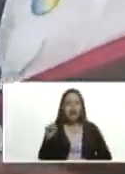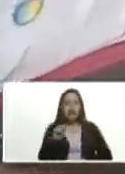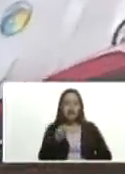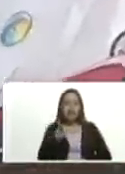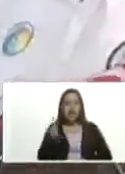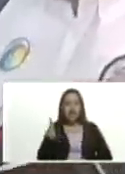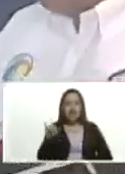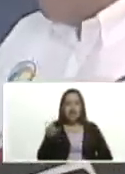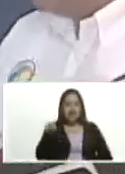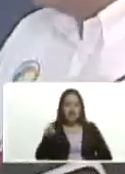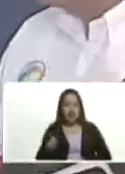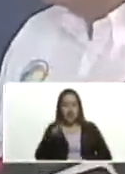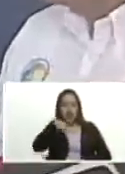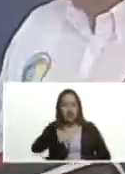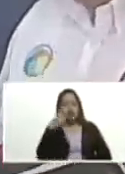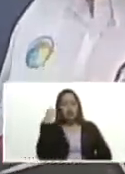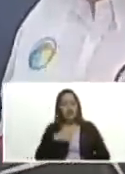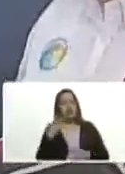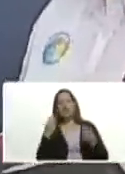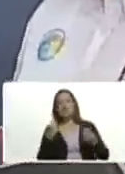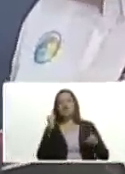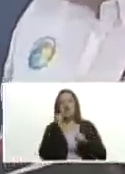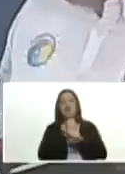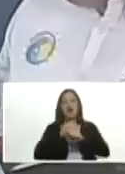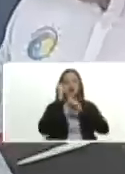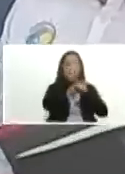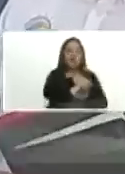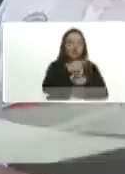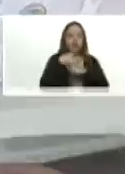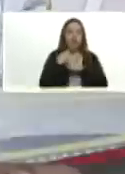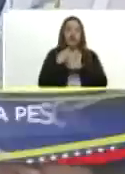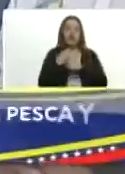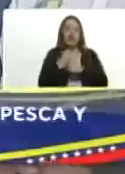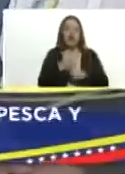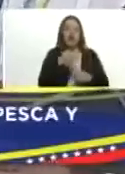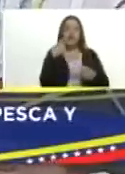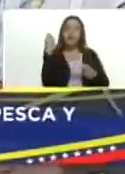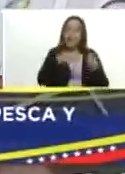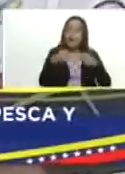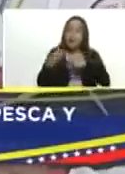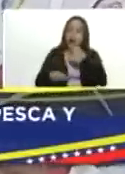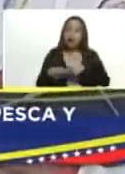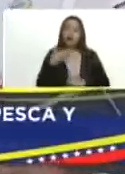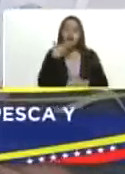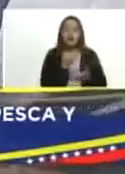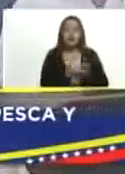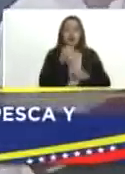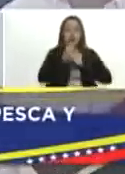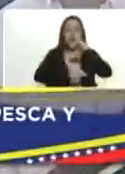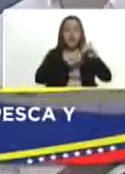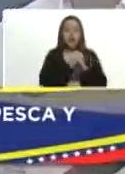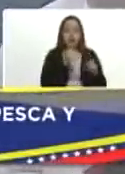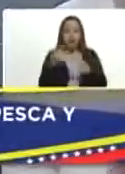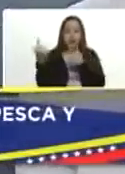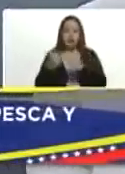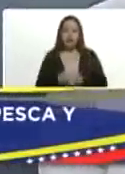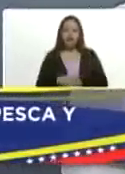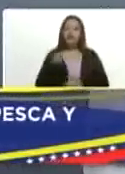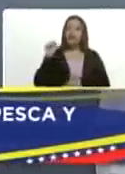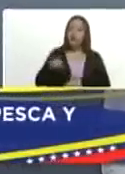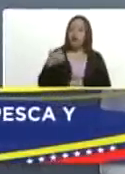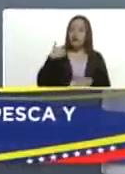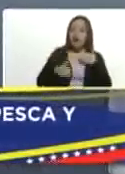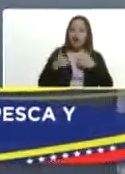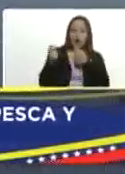precisamente por su pesca, ¿no? Además, estos son productos de exportación. Es uno de los productos más demandados internacionalmente. Miércoles de economía,